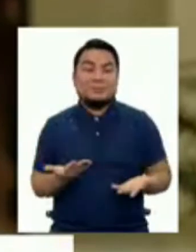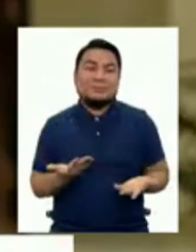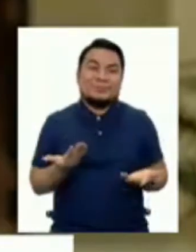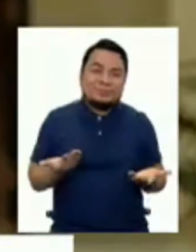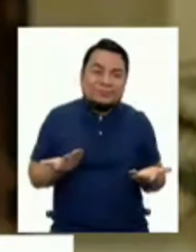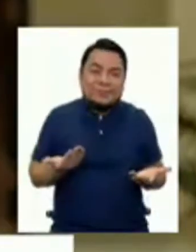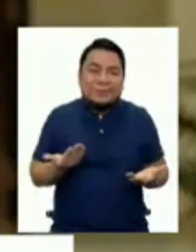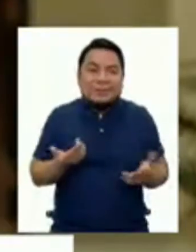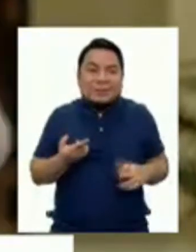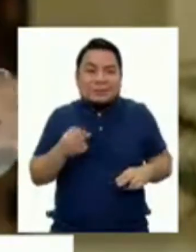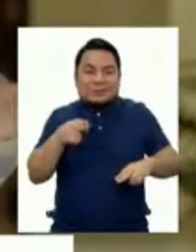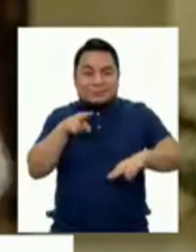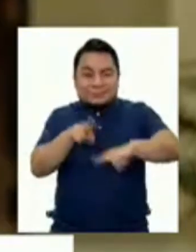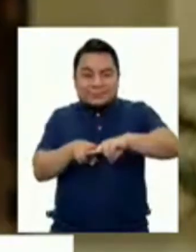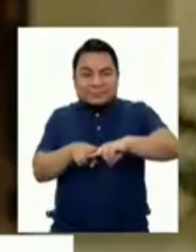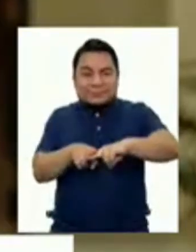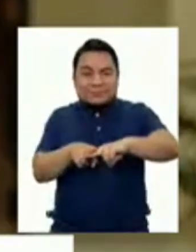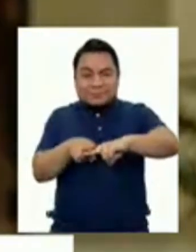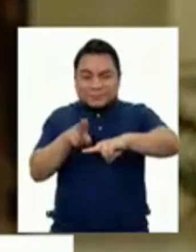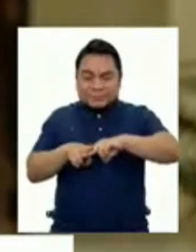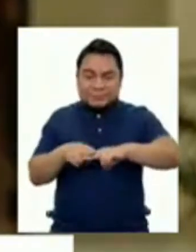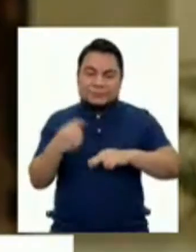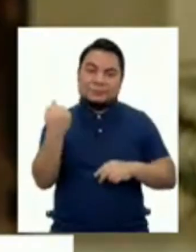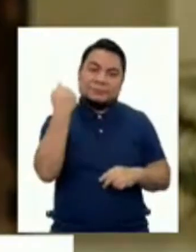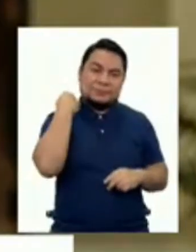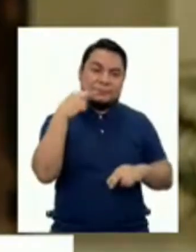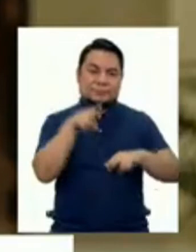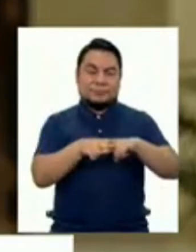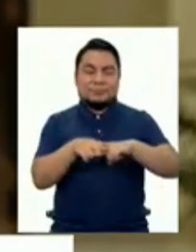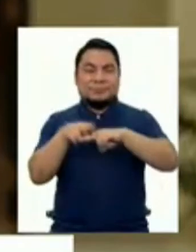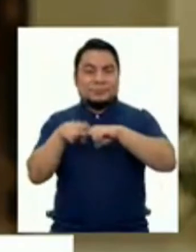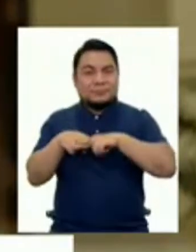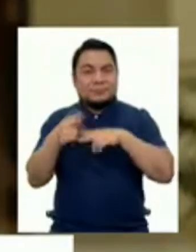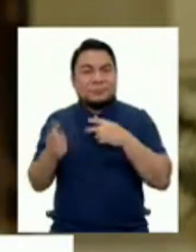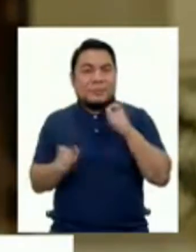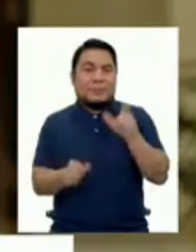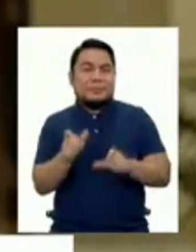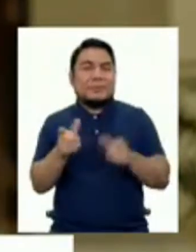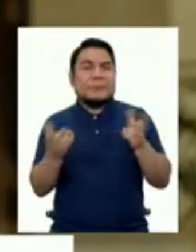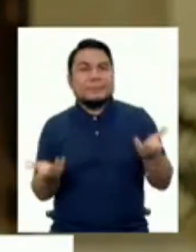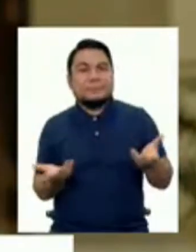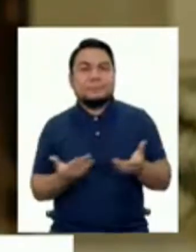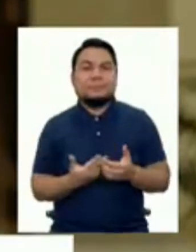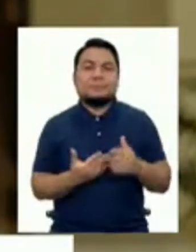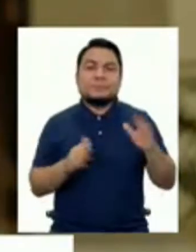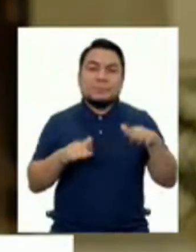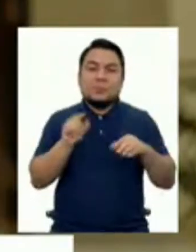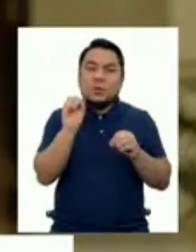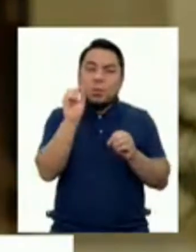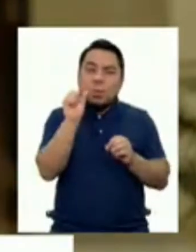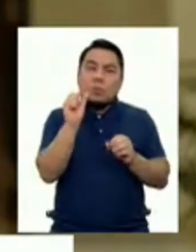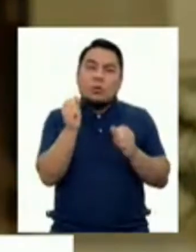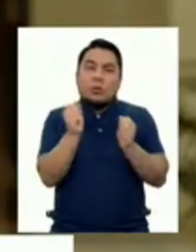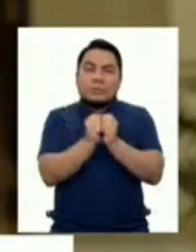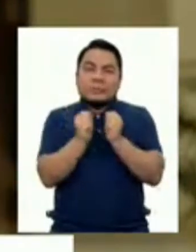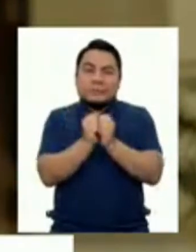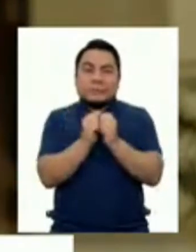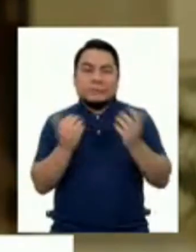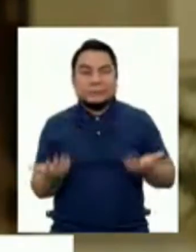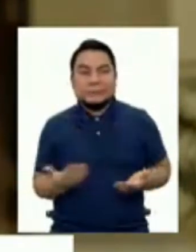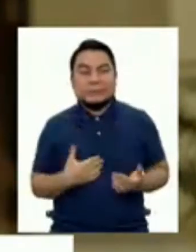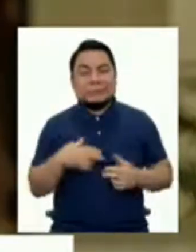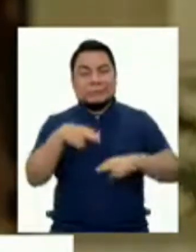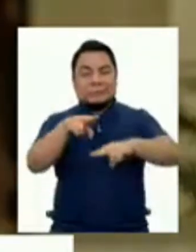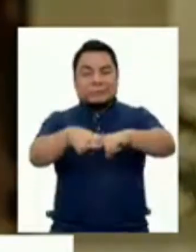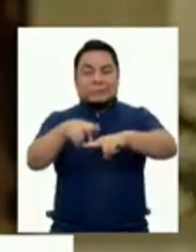estar en traslados largos con personas relativamente cerca y como las